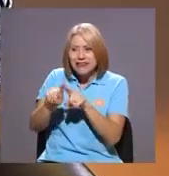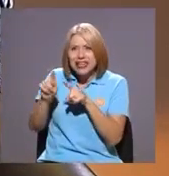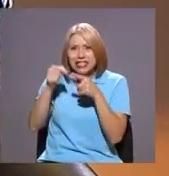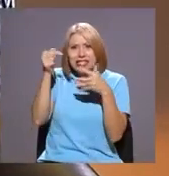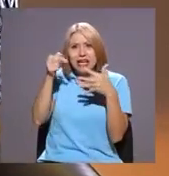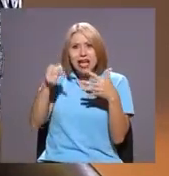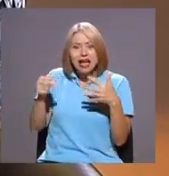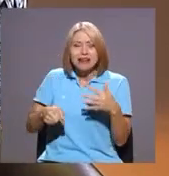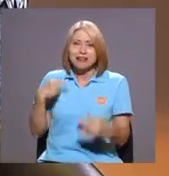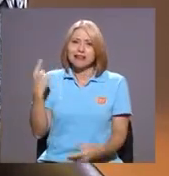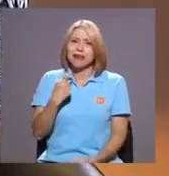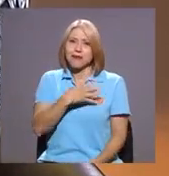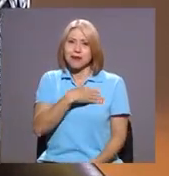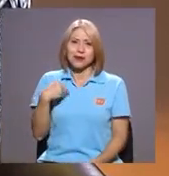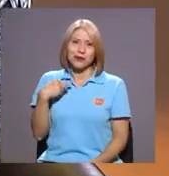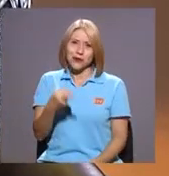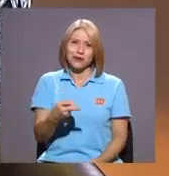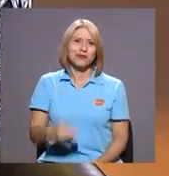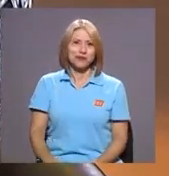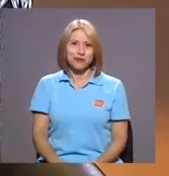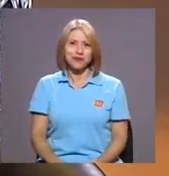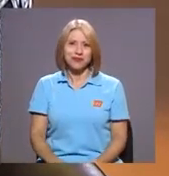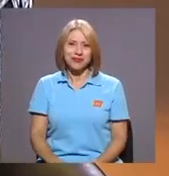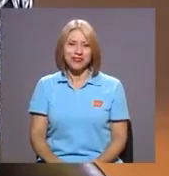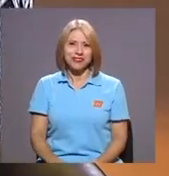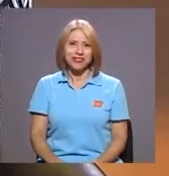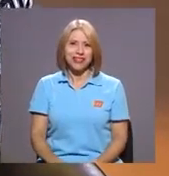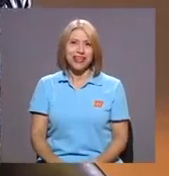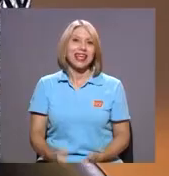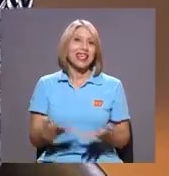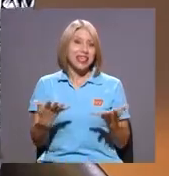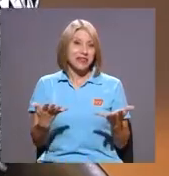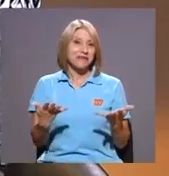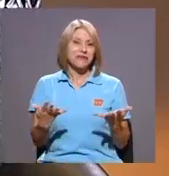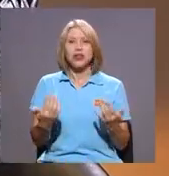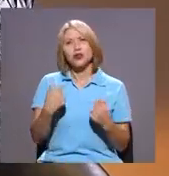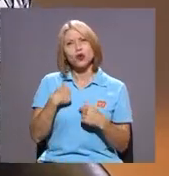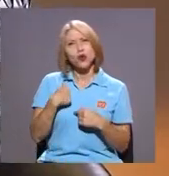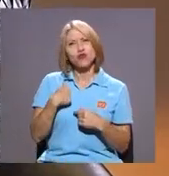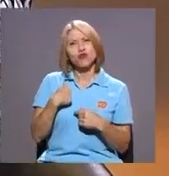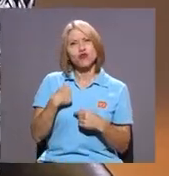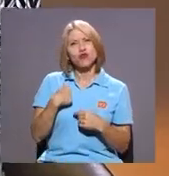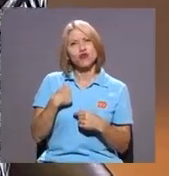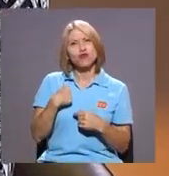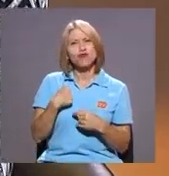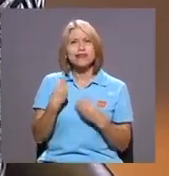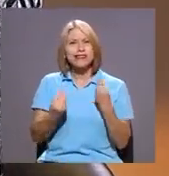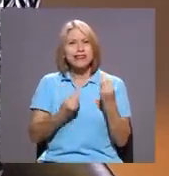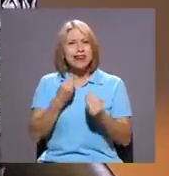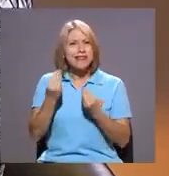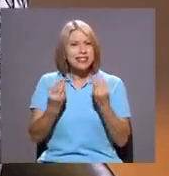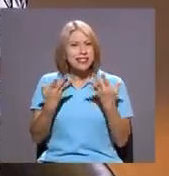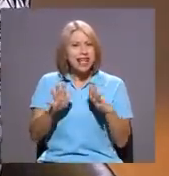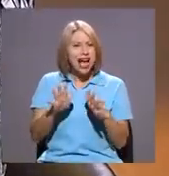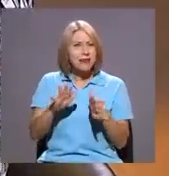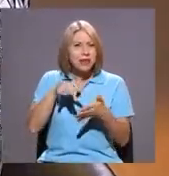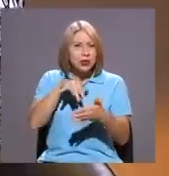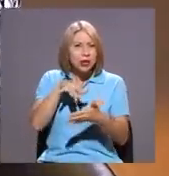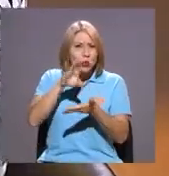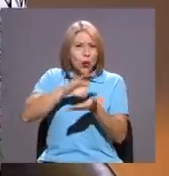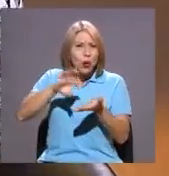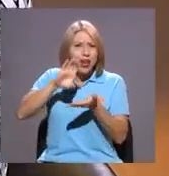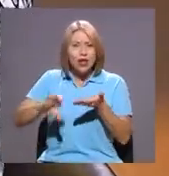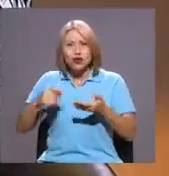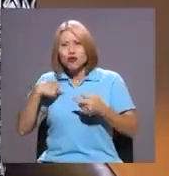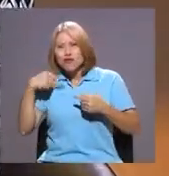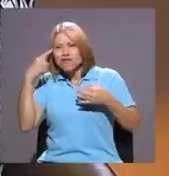siempre, siempre me gustó. Y estaba yo en decisiones ya en el colegio, viendo si me